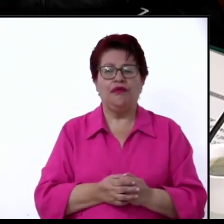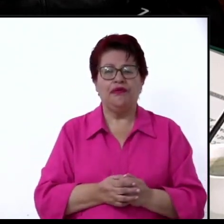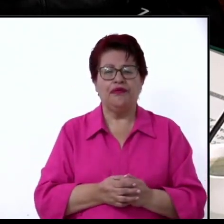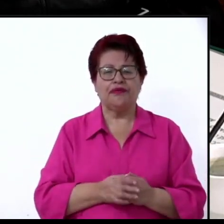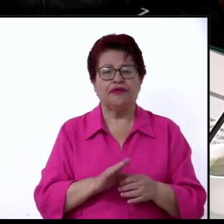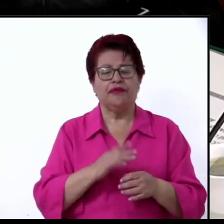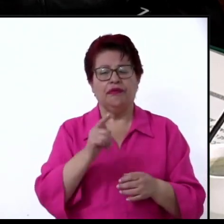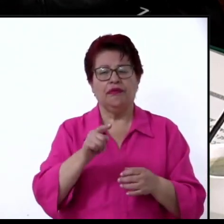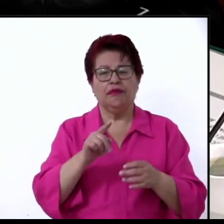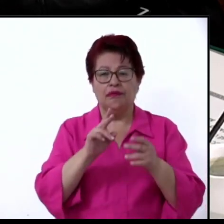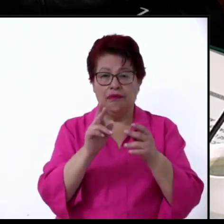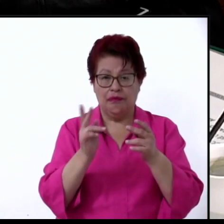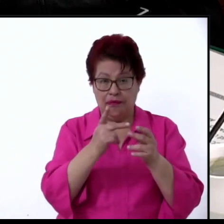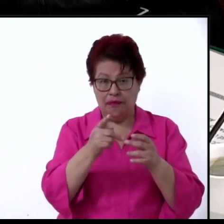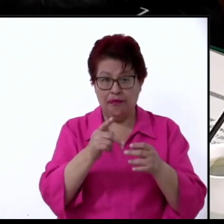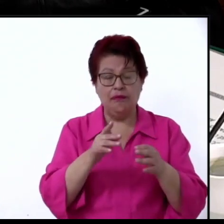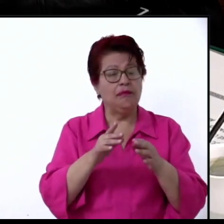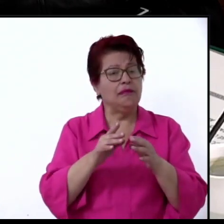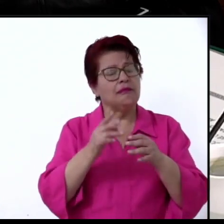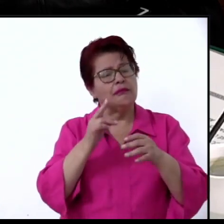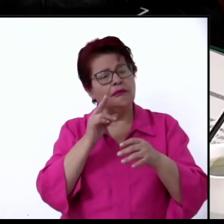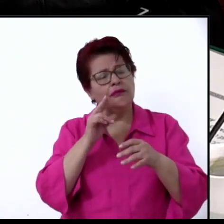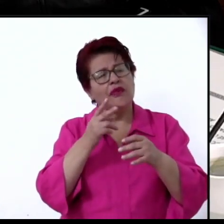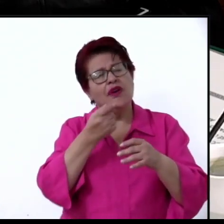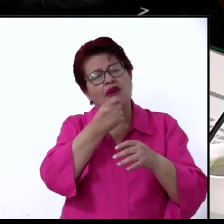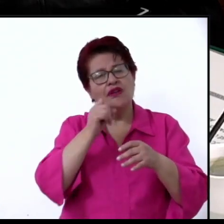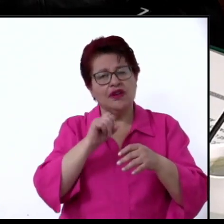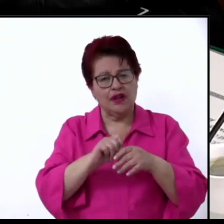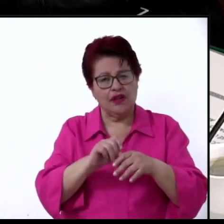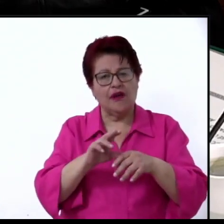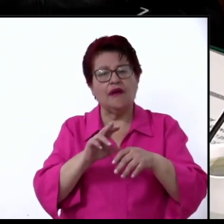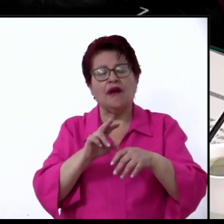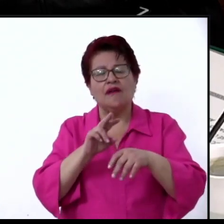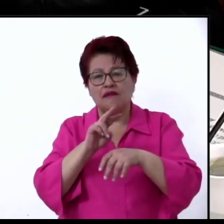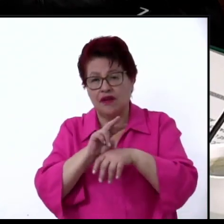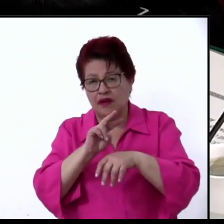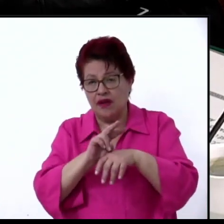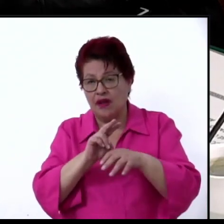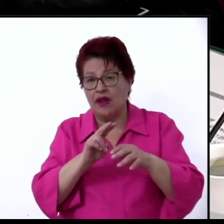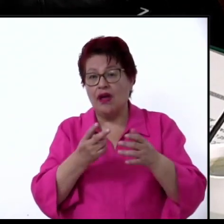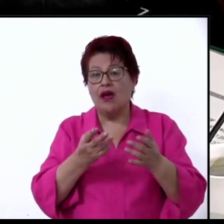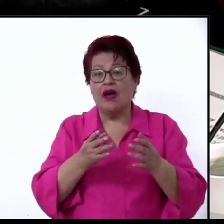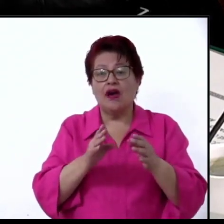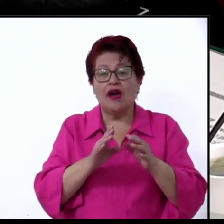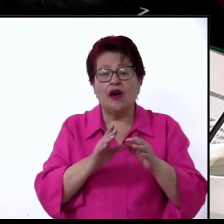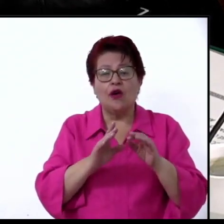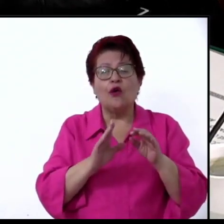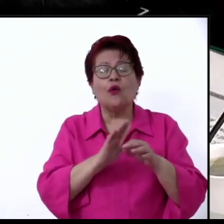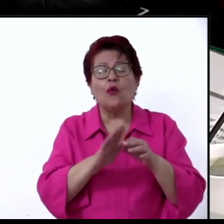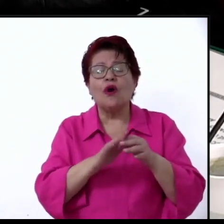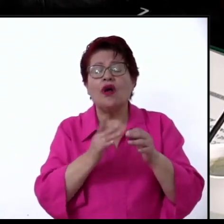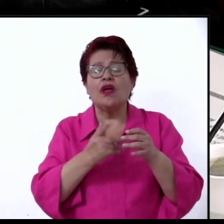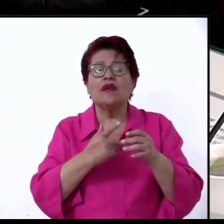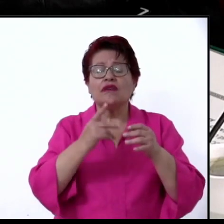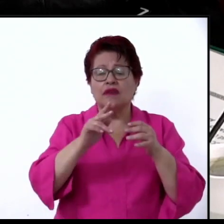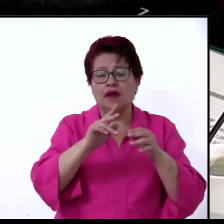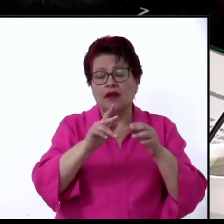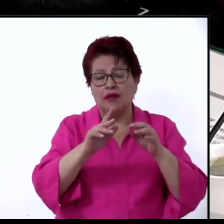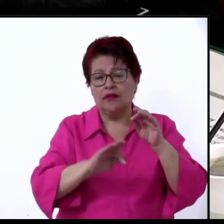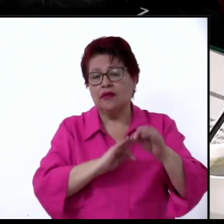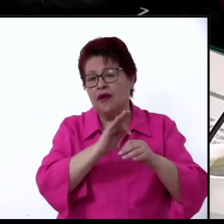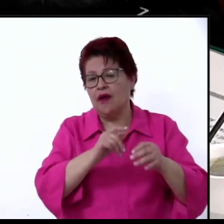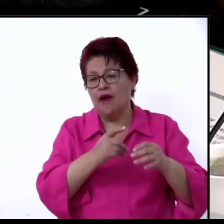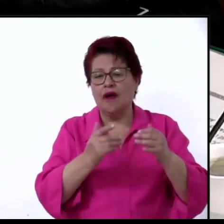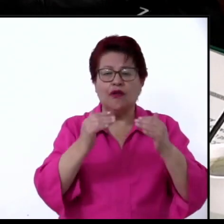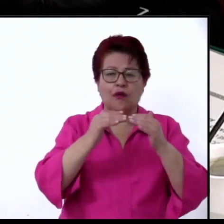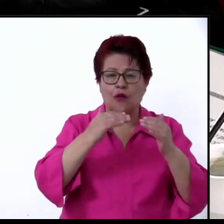Por eso le pregunto, ¿cómo vigila la Secretaría el trato que tenga siempre sea respetuoso,